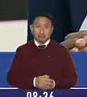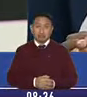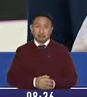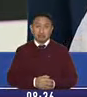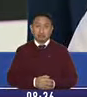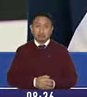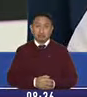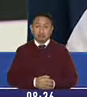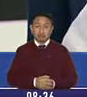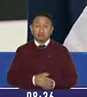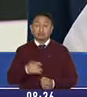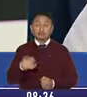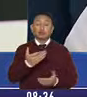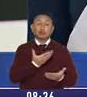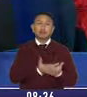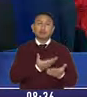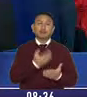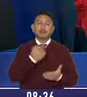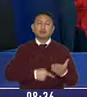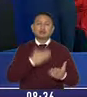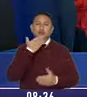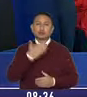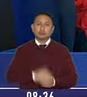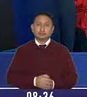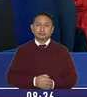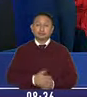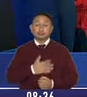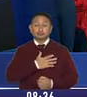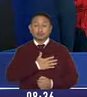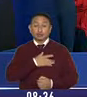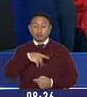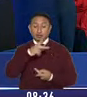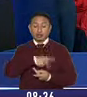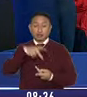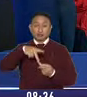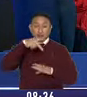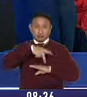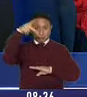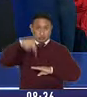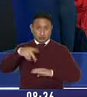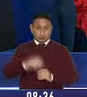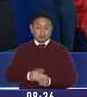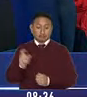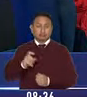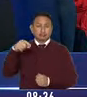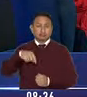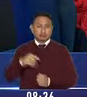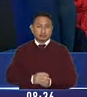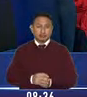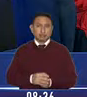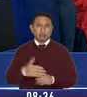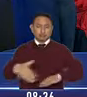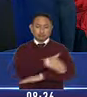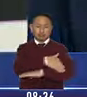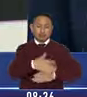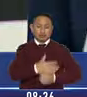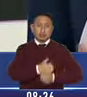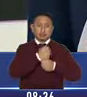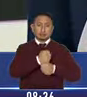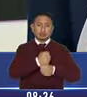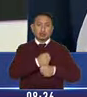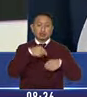una ambulancia. ¿Qué es lo que propone? Eso no puede pasar y por lo tanto nosotros desde la prefectura de Pichincha necesitamos vías seguras y sobre